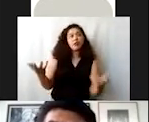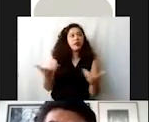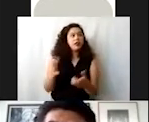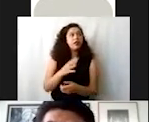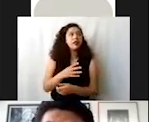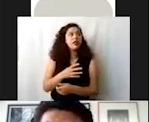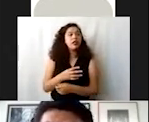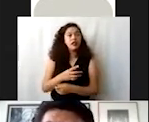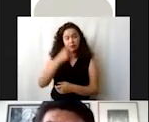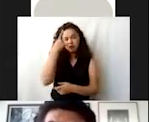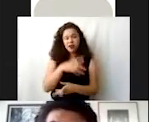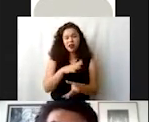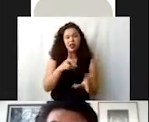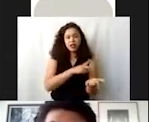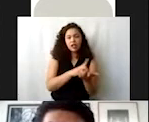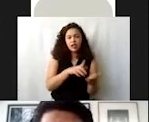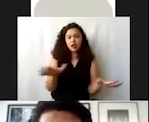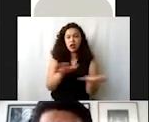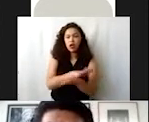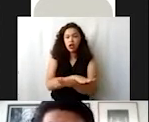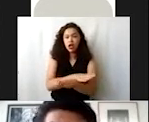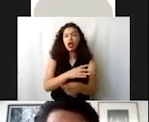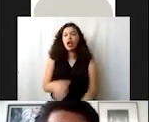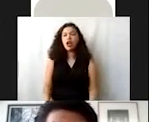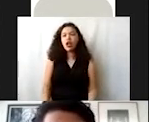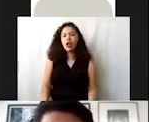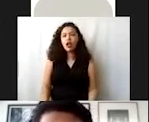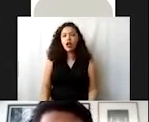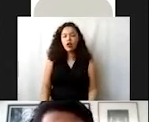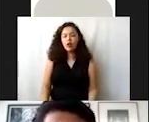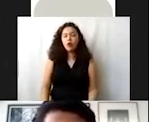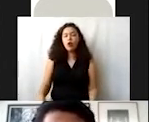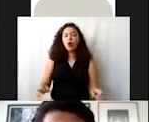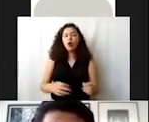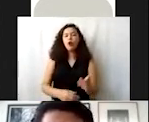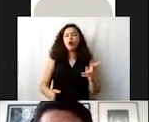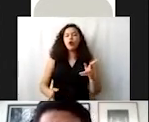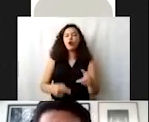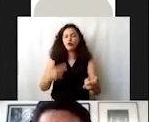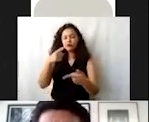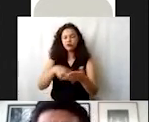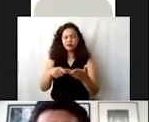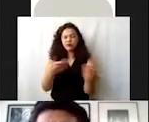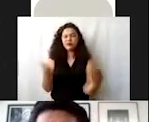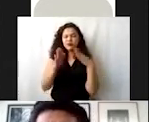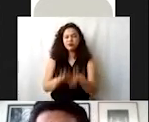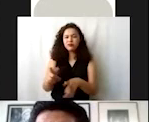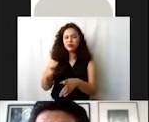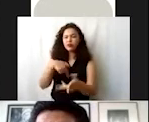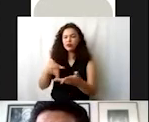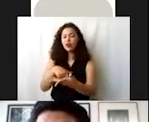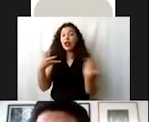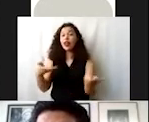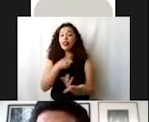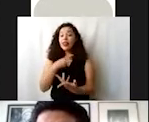de cambio de domicilio o aviso, aumento de obligaciones o bajas o cierre de establecimientos, tienes que tener habilitado